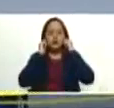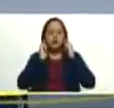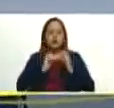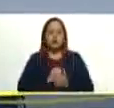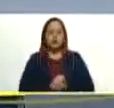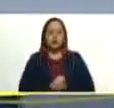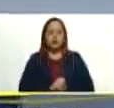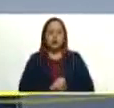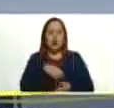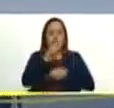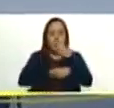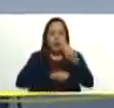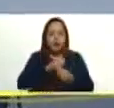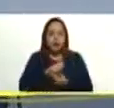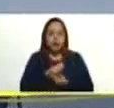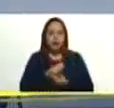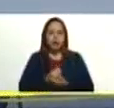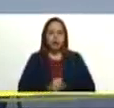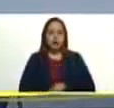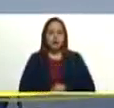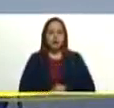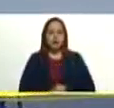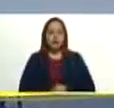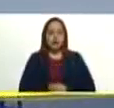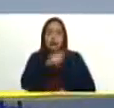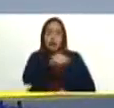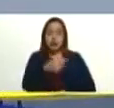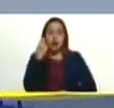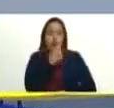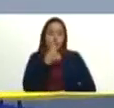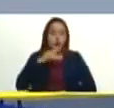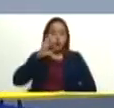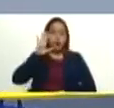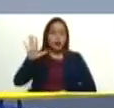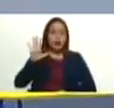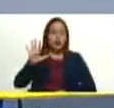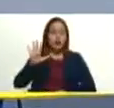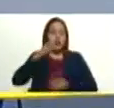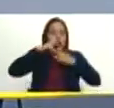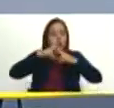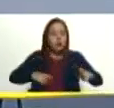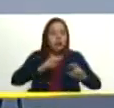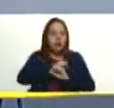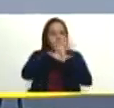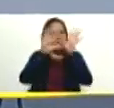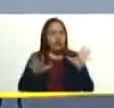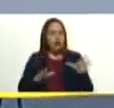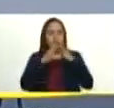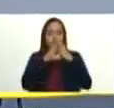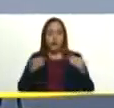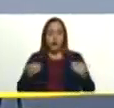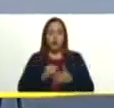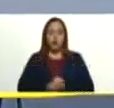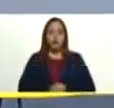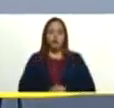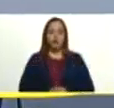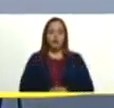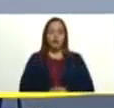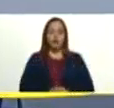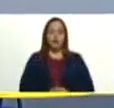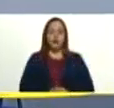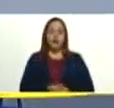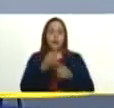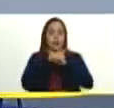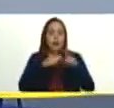Es hacer de estos compromisos resultados concretos para todos. Pero el